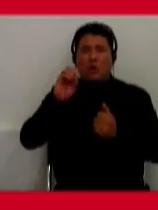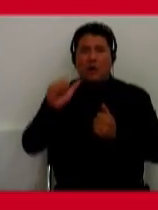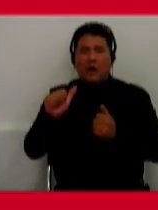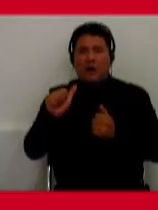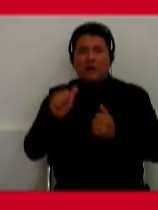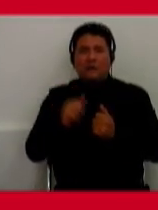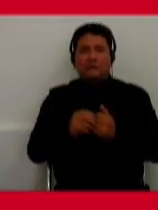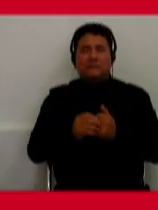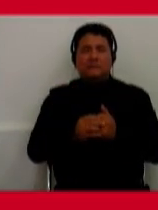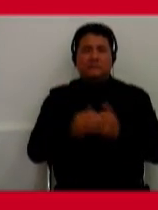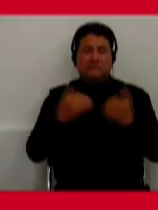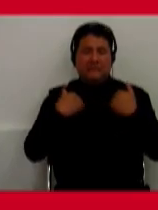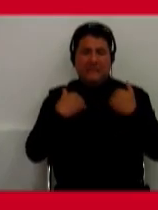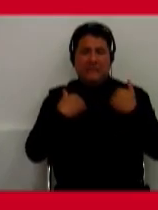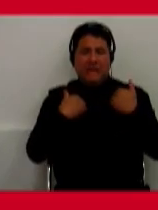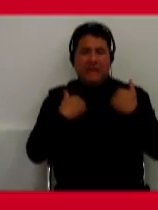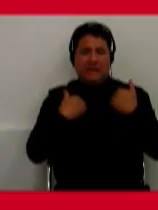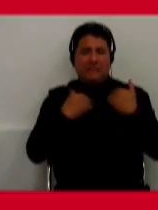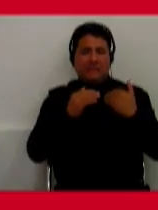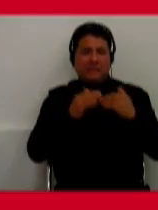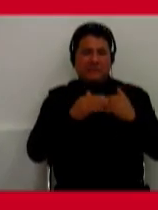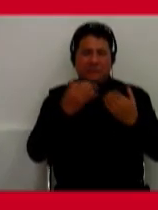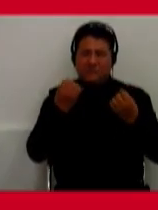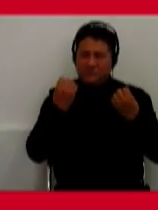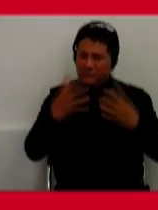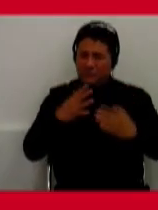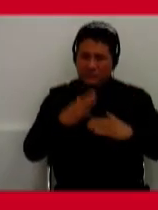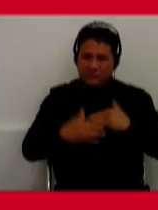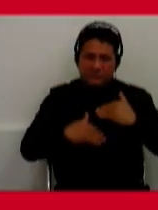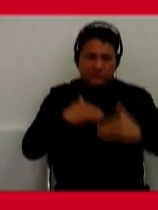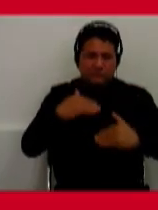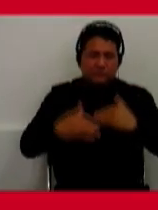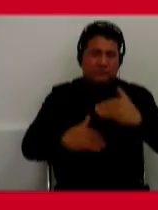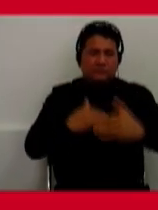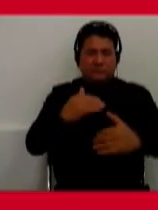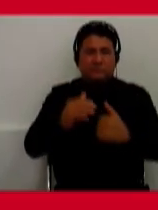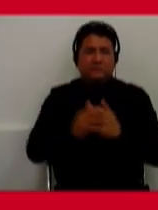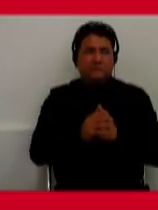más, que puede ser una actualización y o restricciones que pueda haber a futuro, ¿no? Que podamos ir